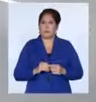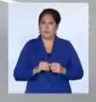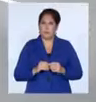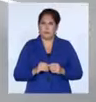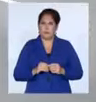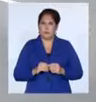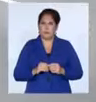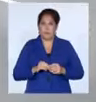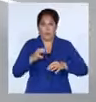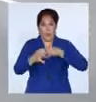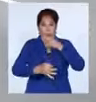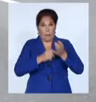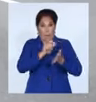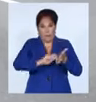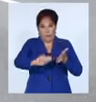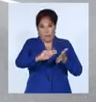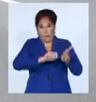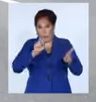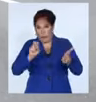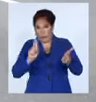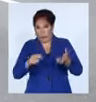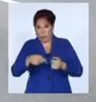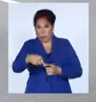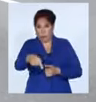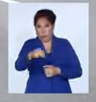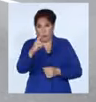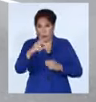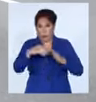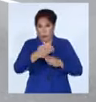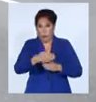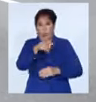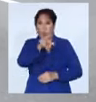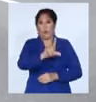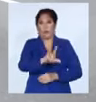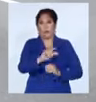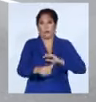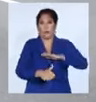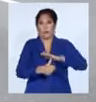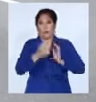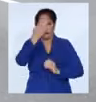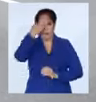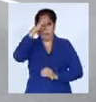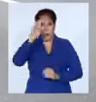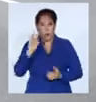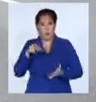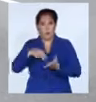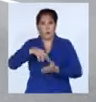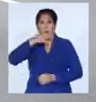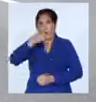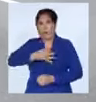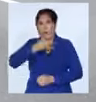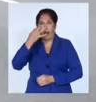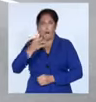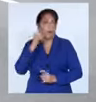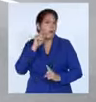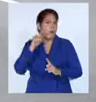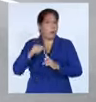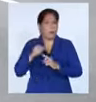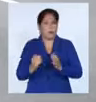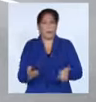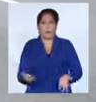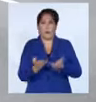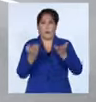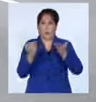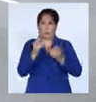Según la agenda prevista de Naciones Unidas para los próximos 2 días, este lunes el presidente cubano intervendrá en la cumbre sobre los Objetivos de Desarrollo